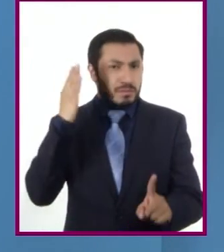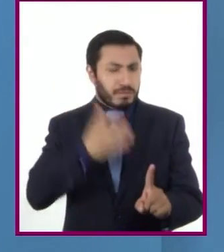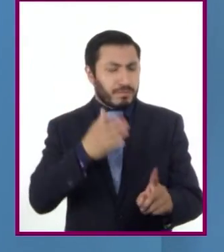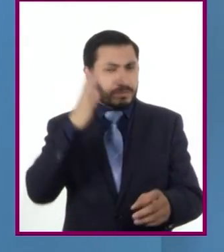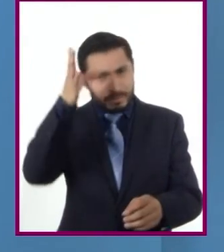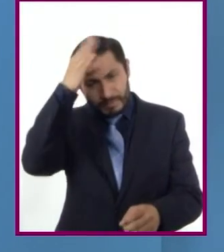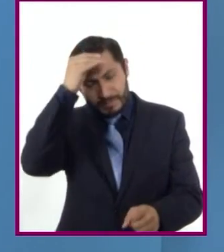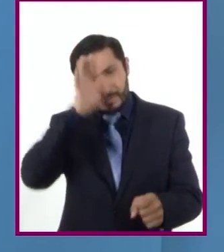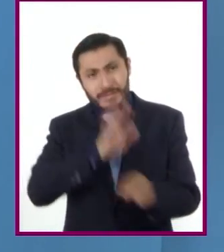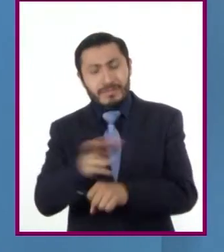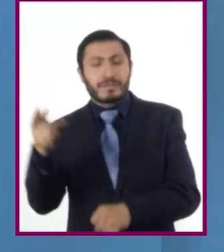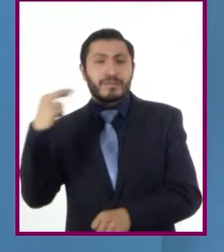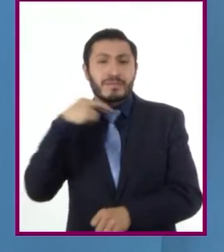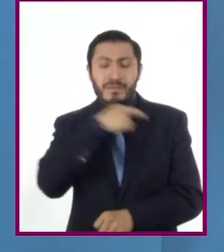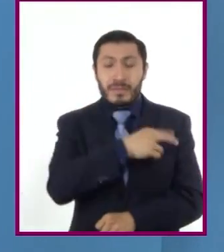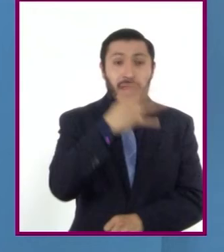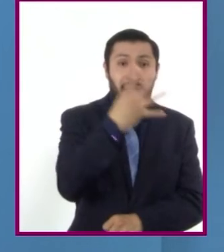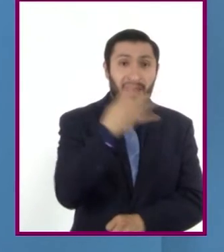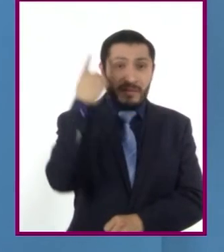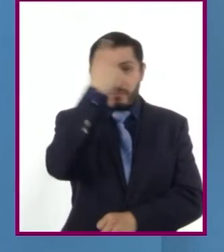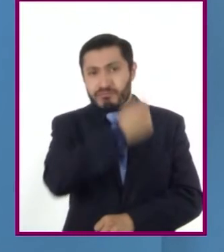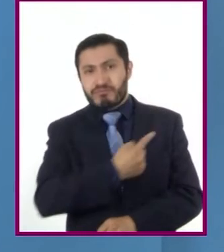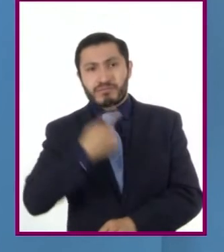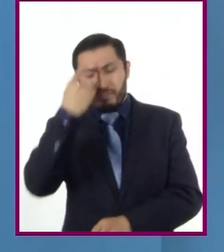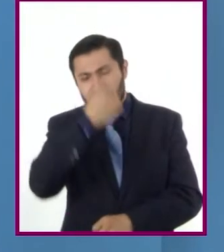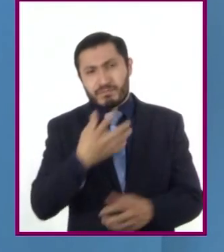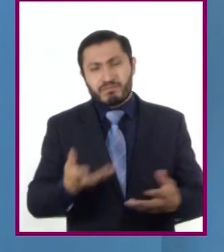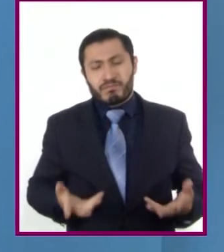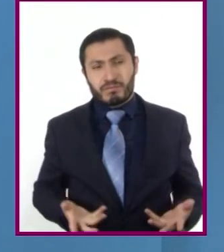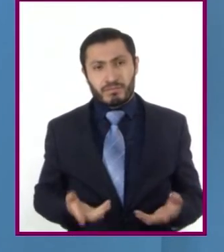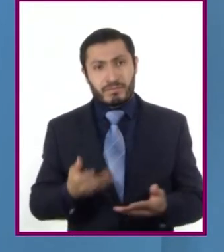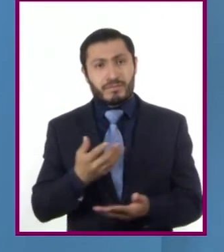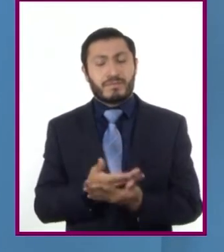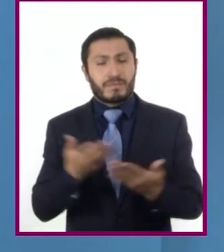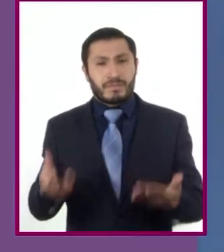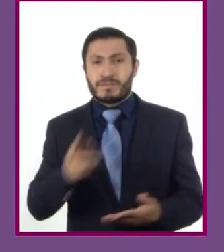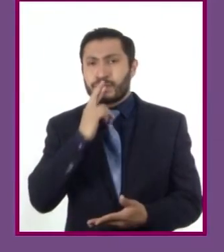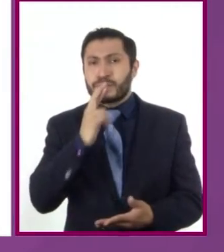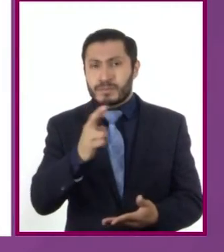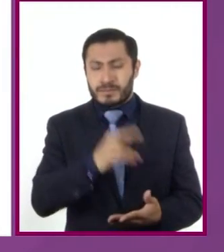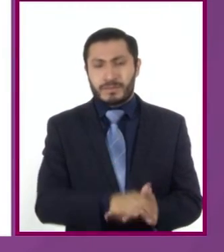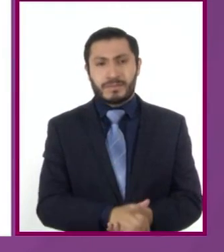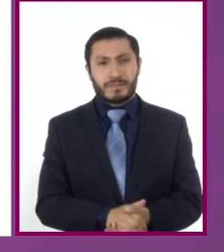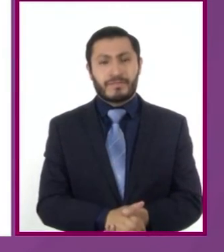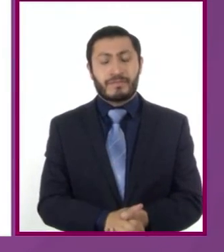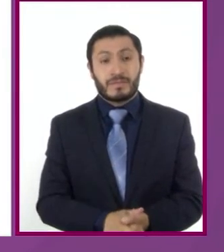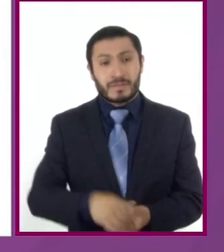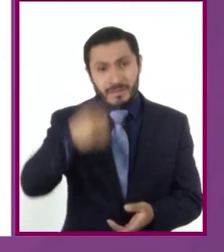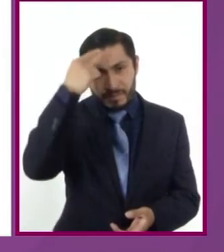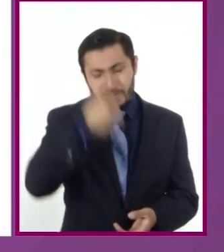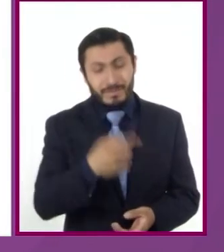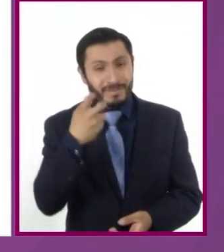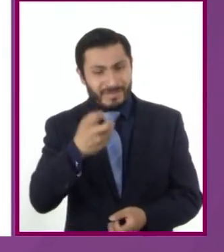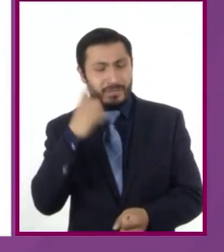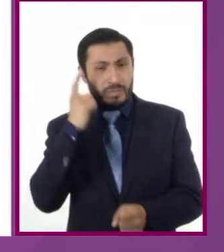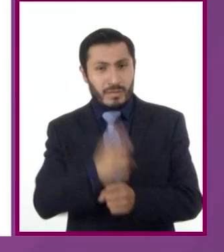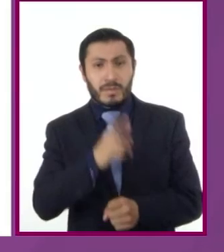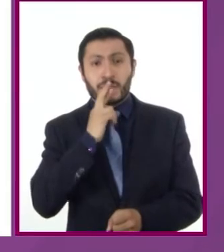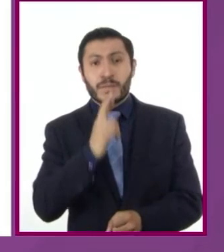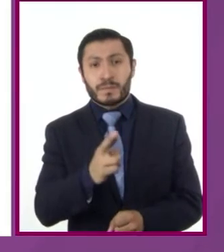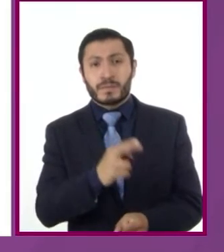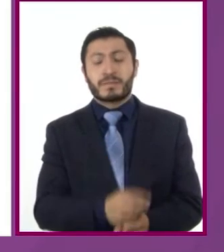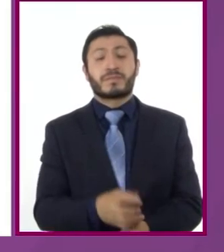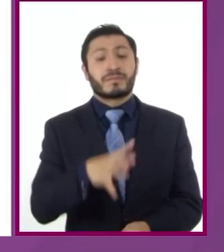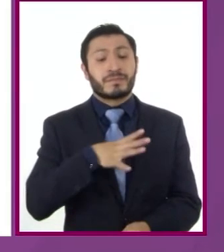rapidez alcanzará el ciclista en 4 horas. Vamos a la solución. Para calcular, partiremos de